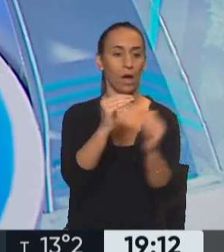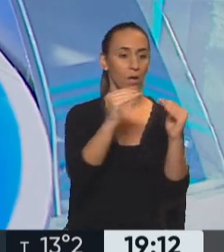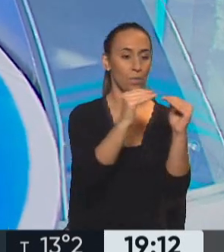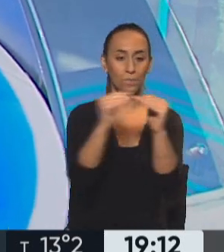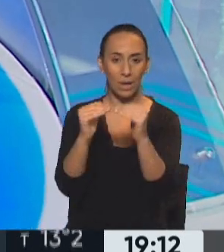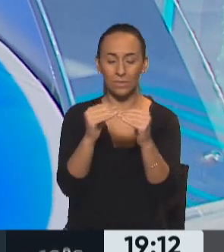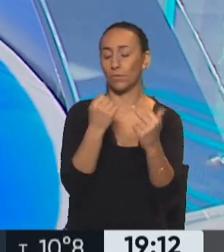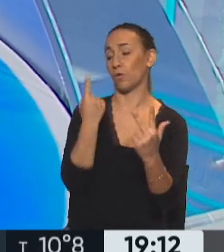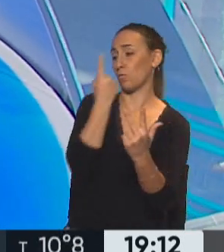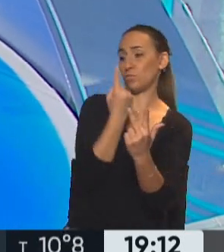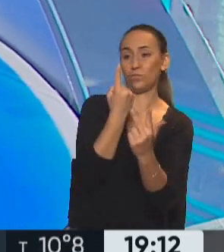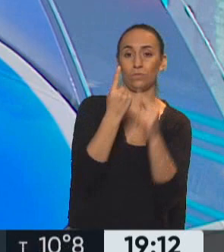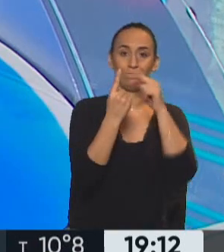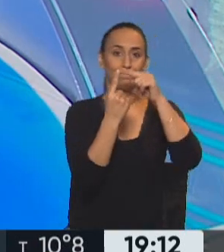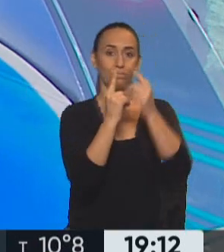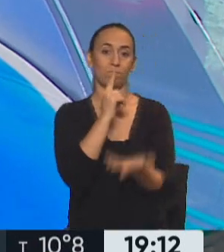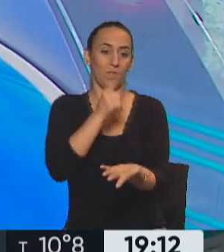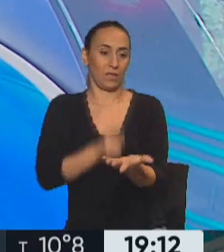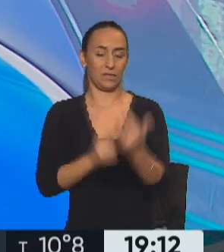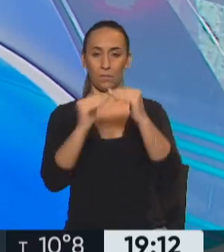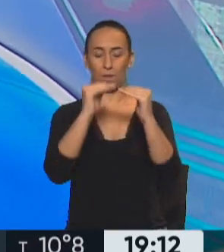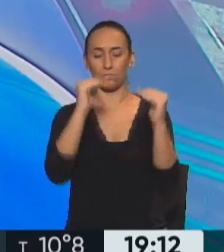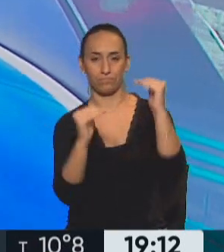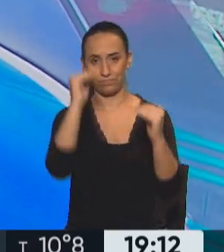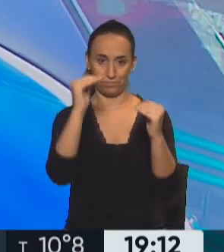o alguna otra de las funciones propias de un presidente.